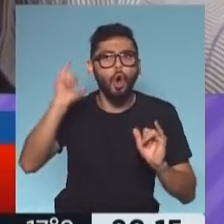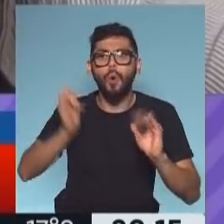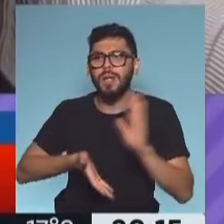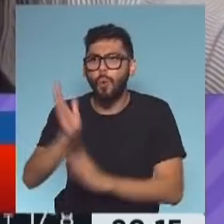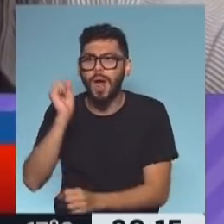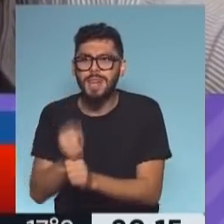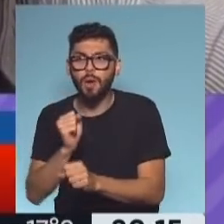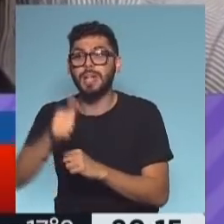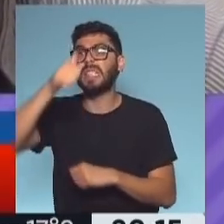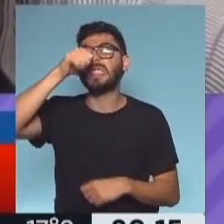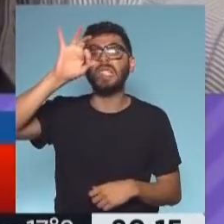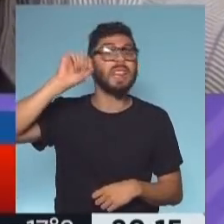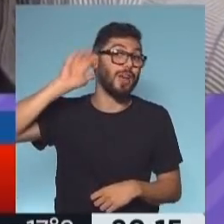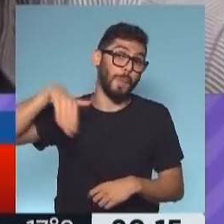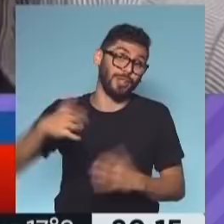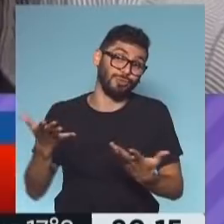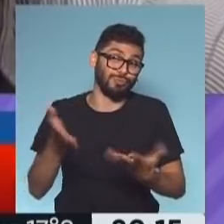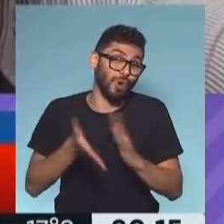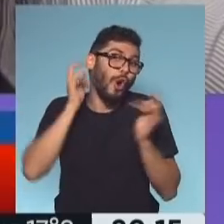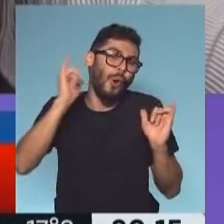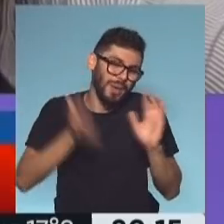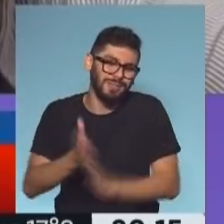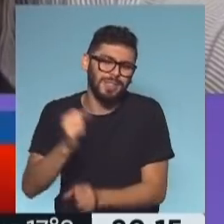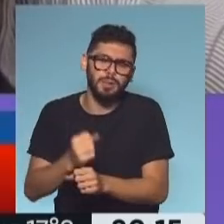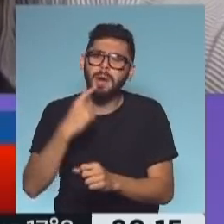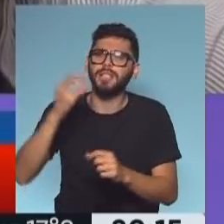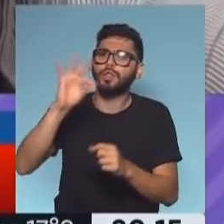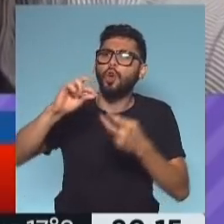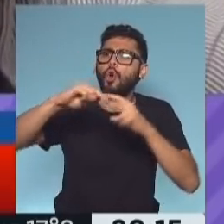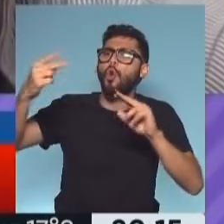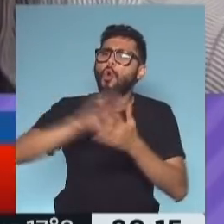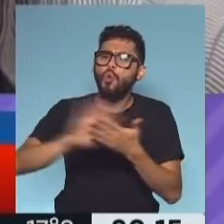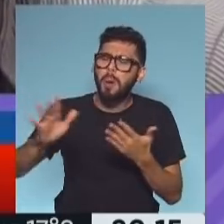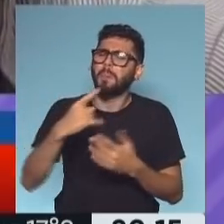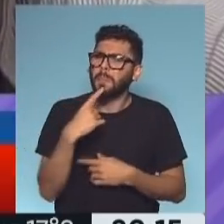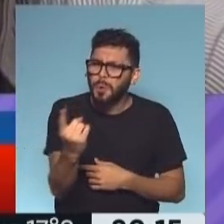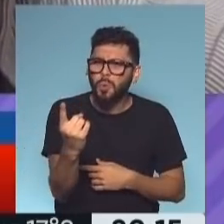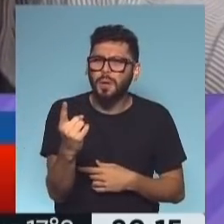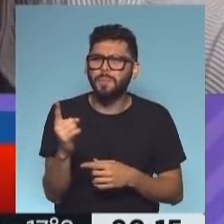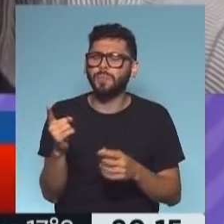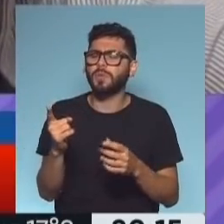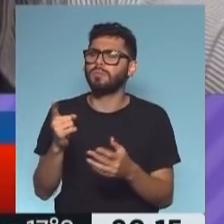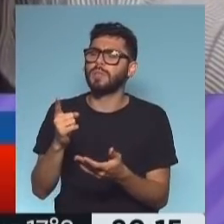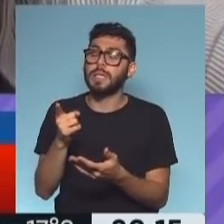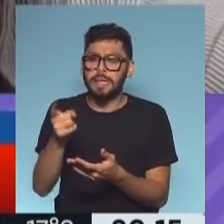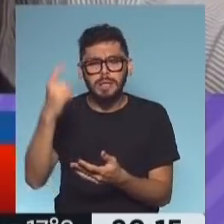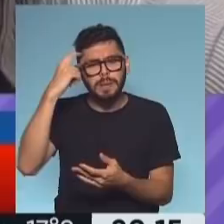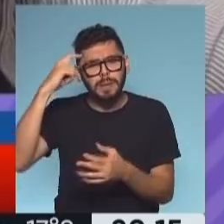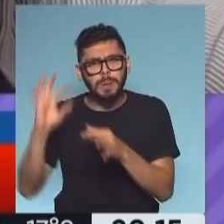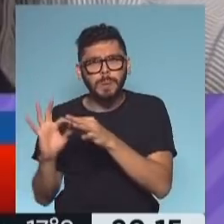trabajar, menores de 60 años, y porque tenemos las nuevas cepas. ¿Cómo está impactando esto? Y si se tiene en cuenta eso, ¿no? Lo que va a pasar